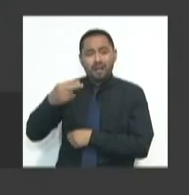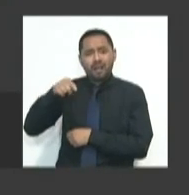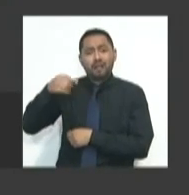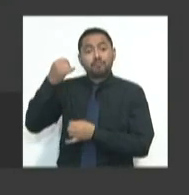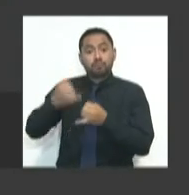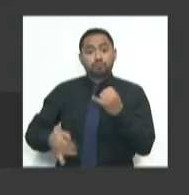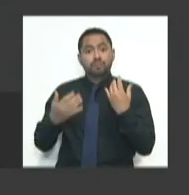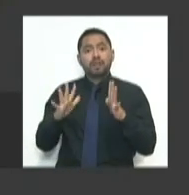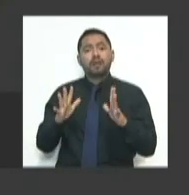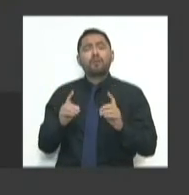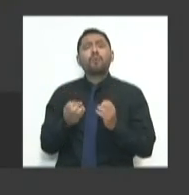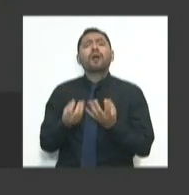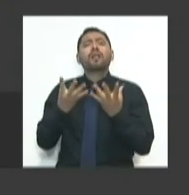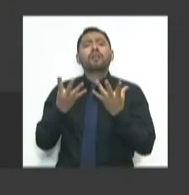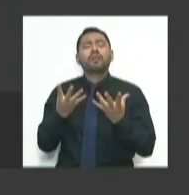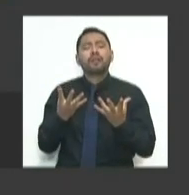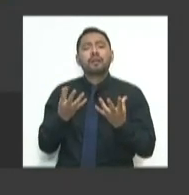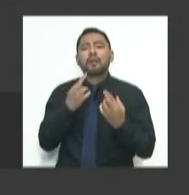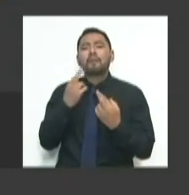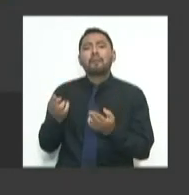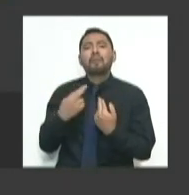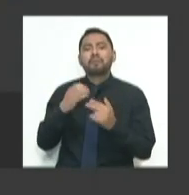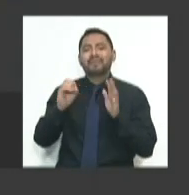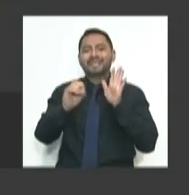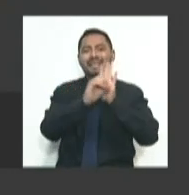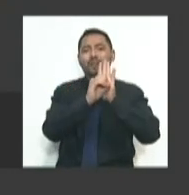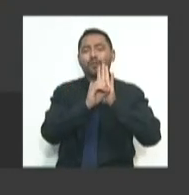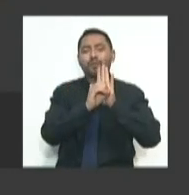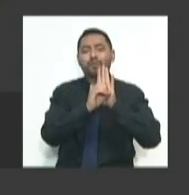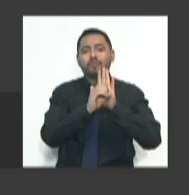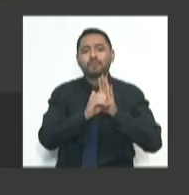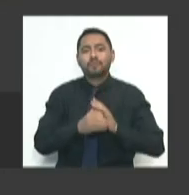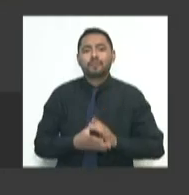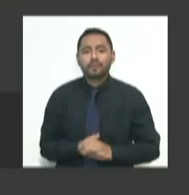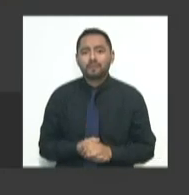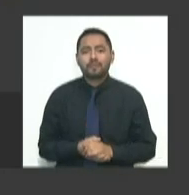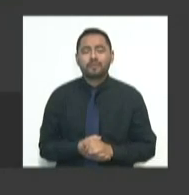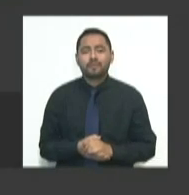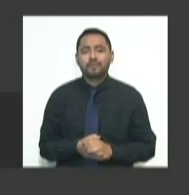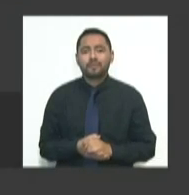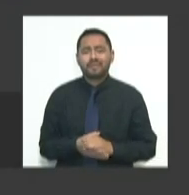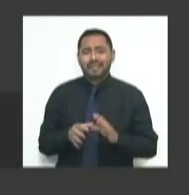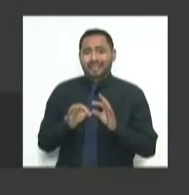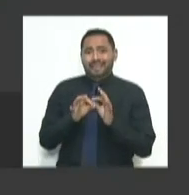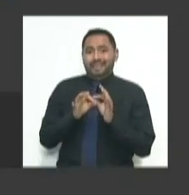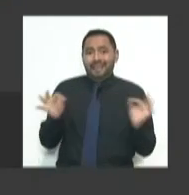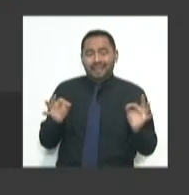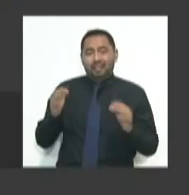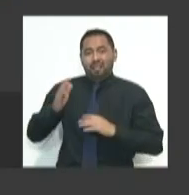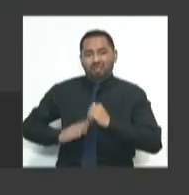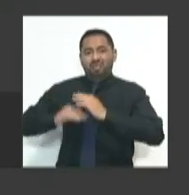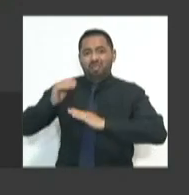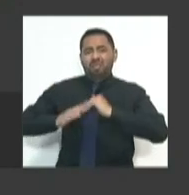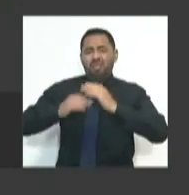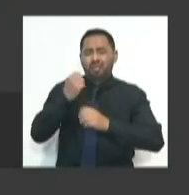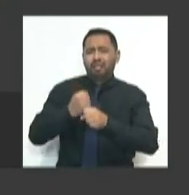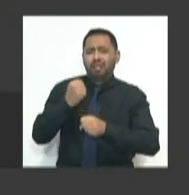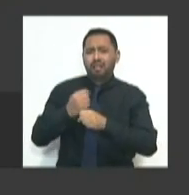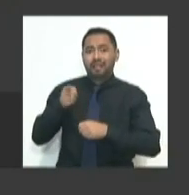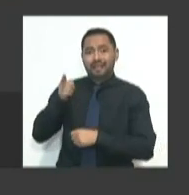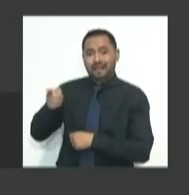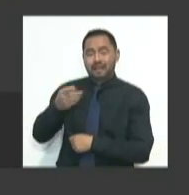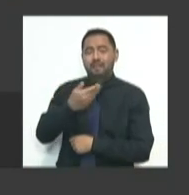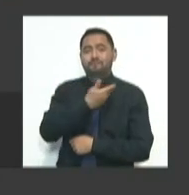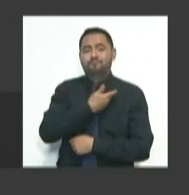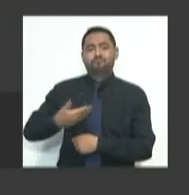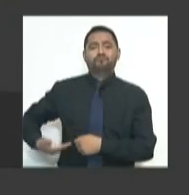el contexto internacional de precios es otro ha empezado a mejorar de una manera notable el perú está en capacidad si destraban los